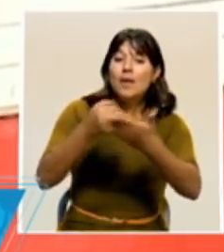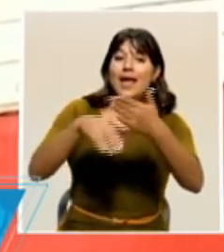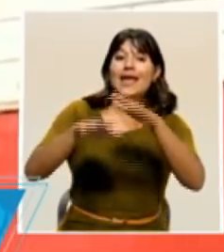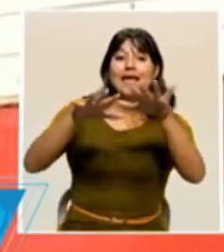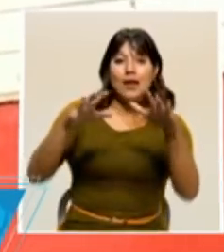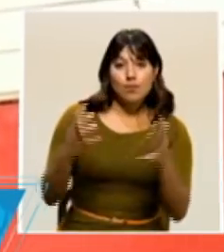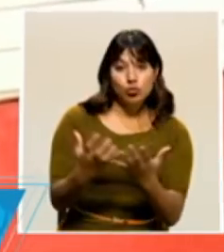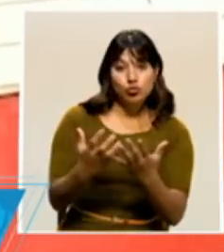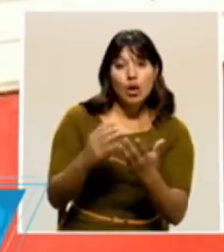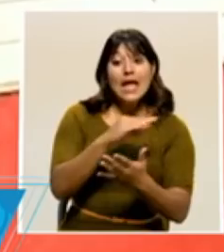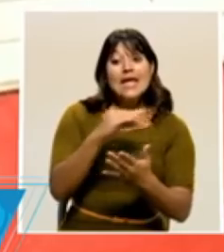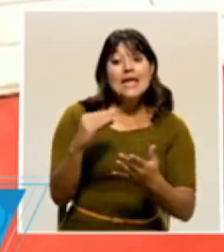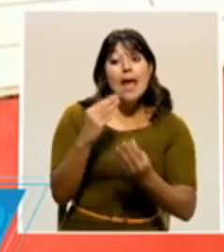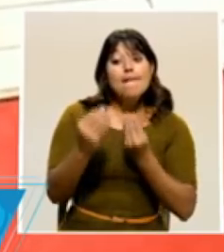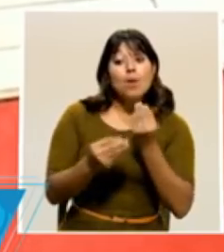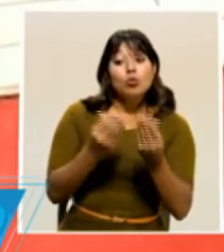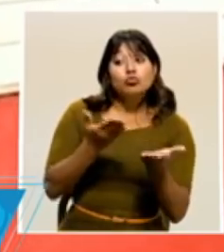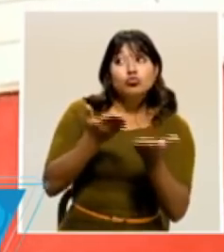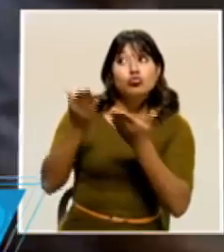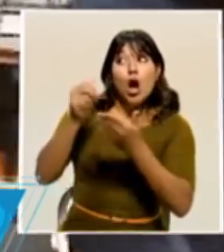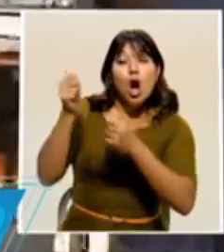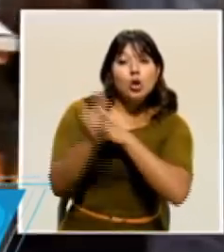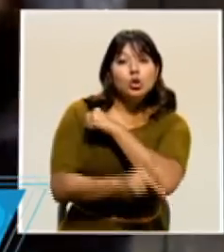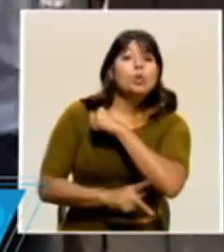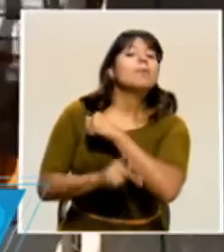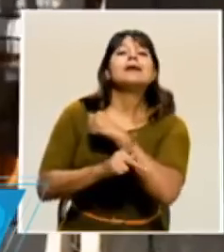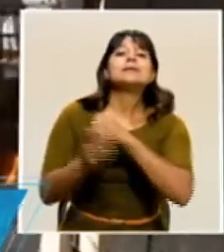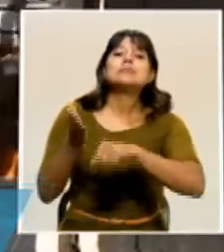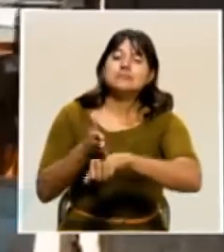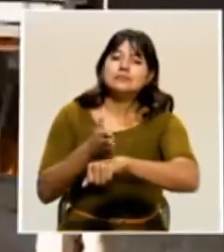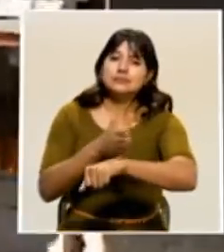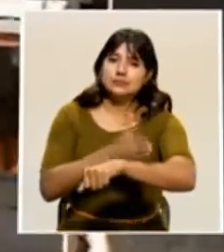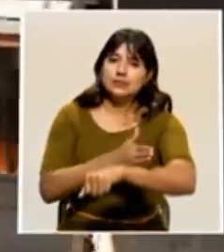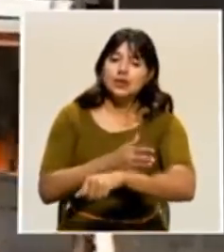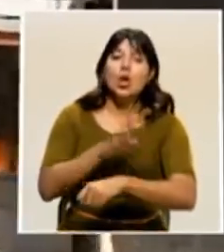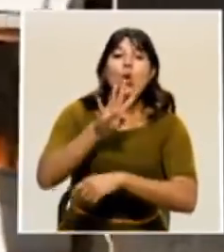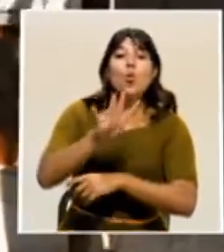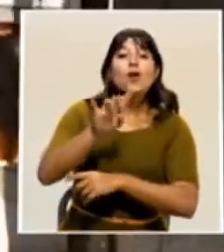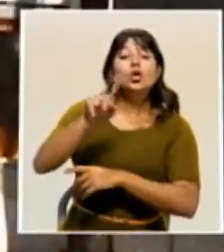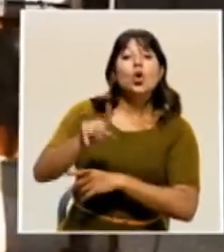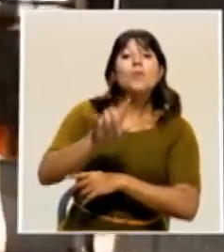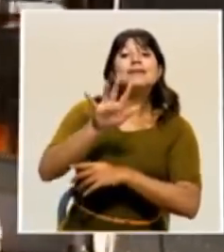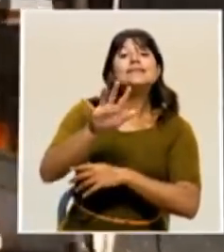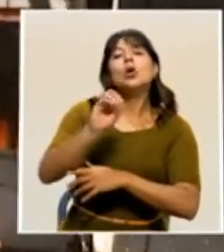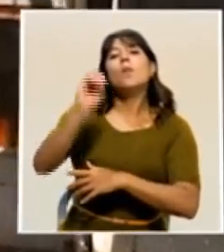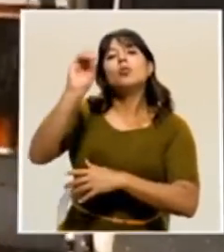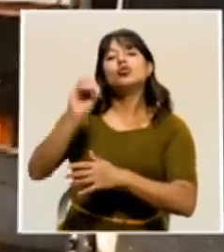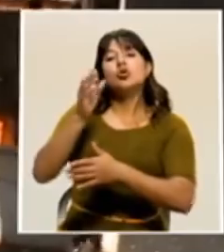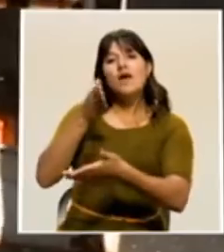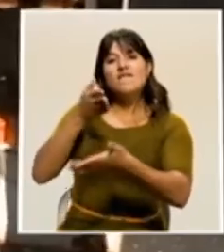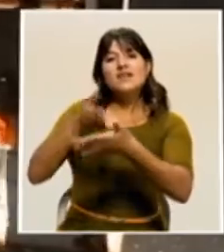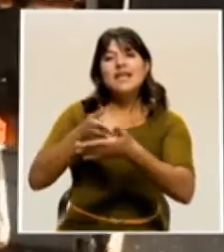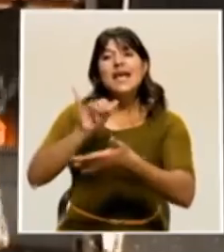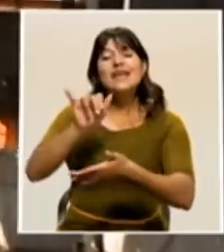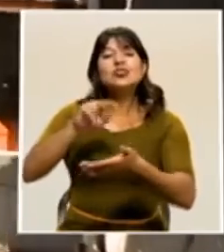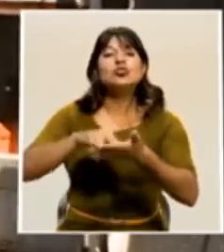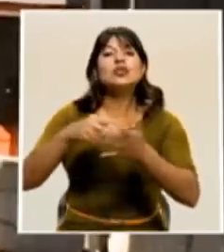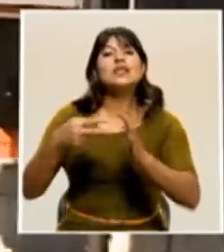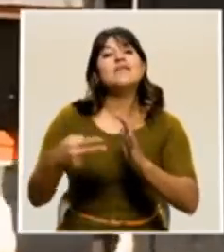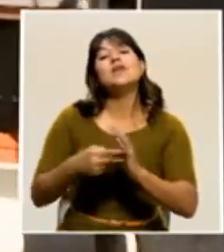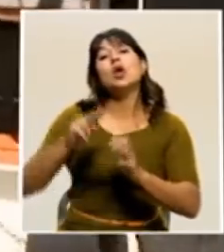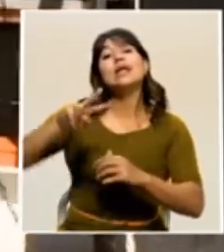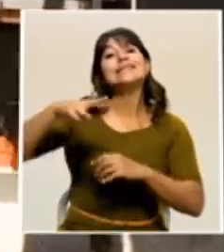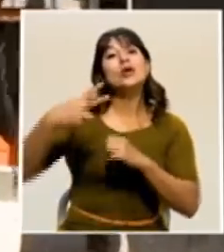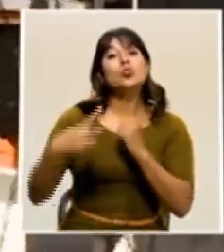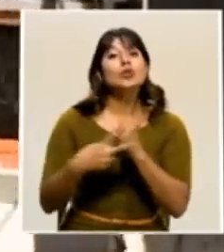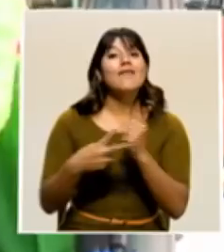exportación. Pese a esa leve mejoría, una contracción del 4,5% en nuestro país representa la segunda caída más